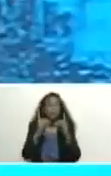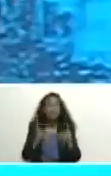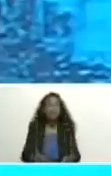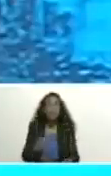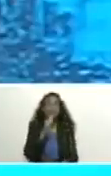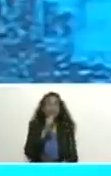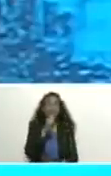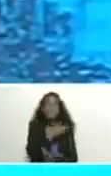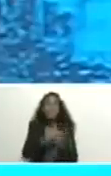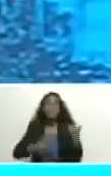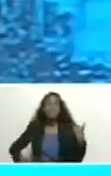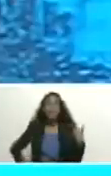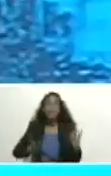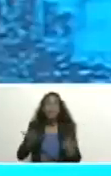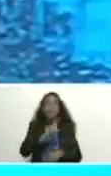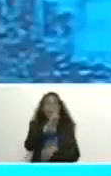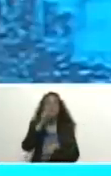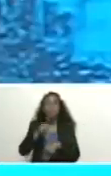Una Asamblea Nacional